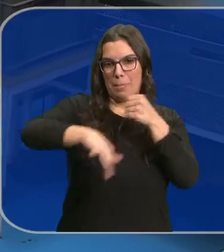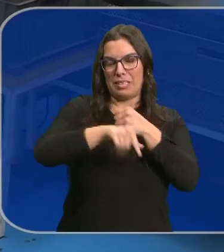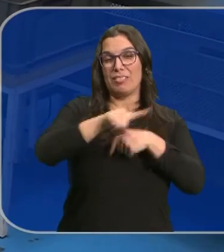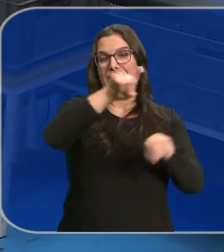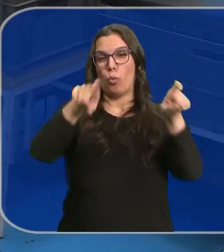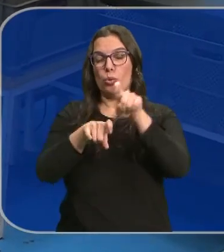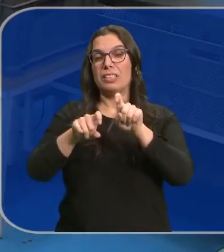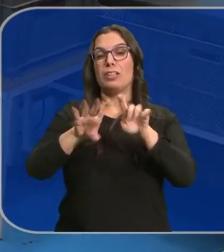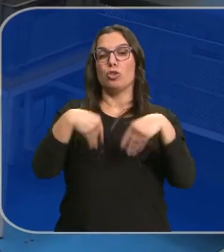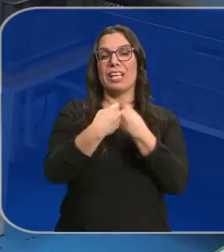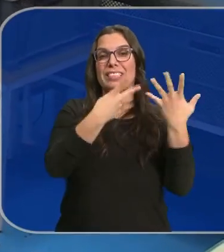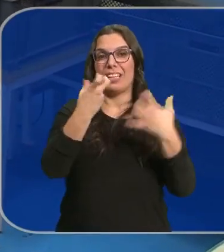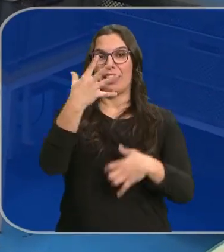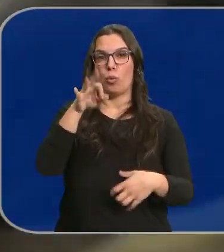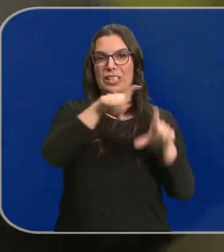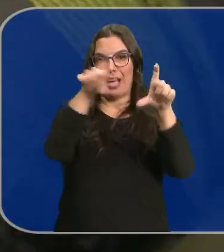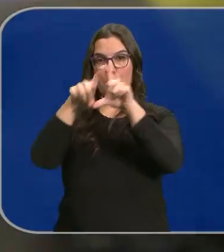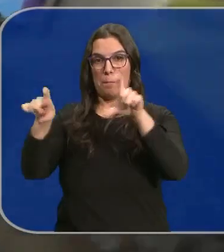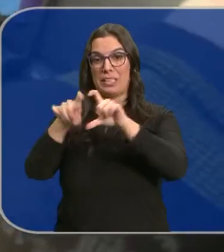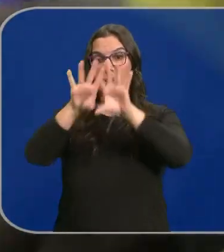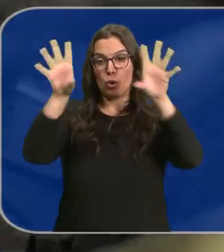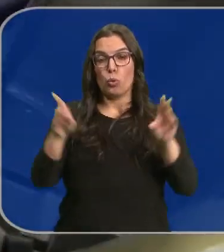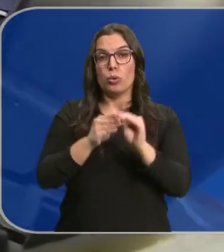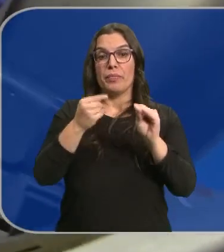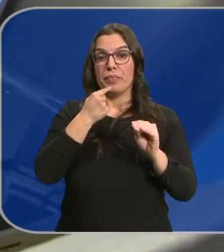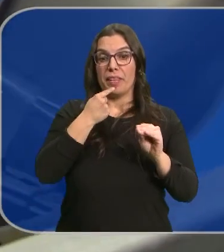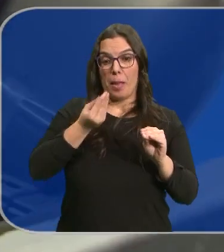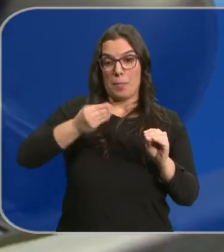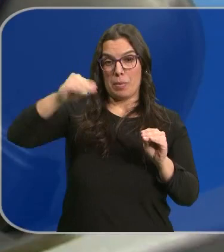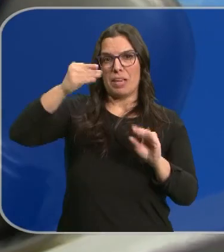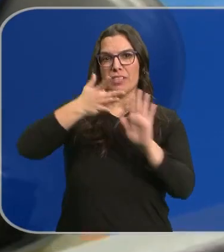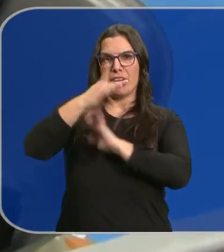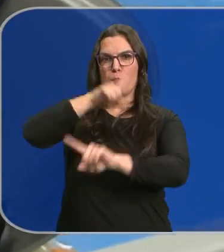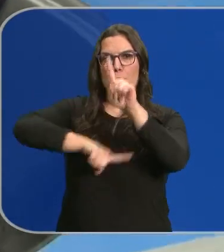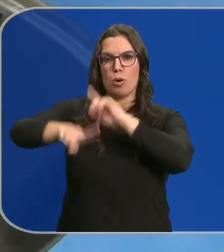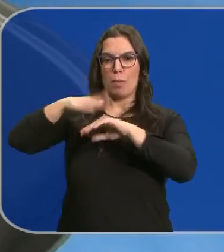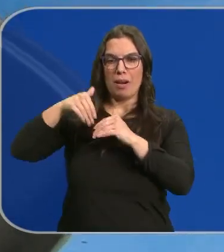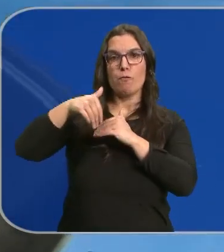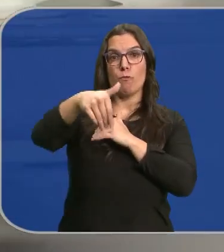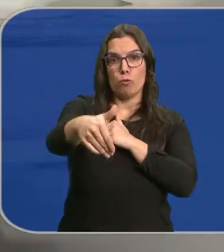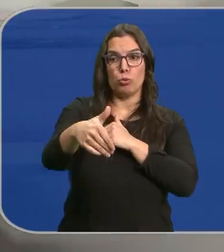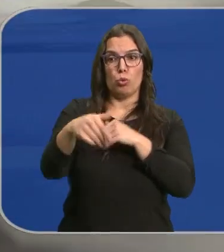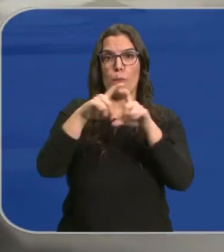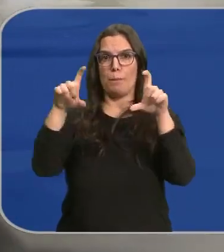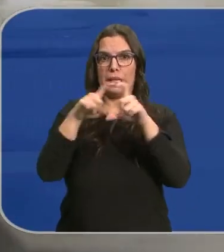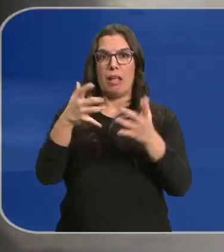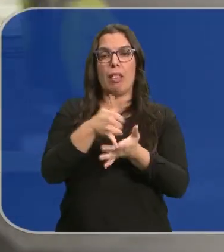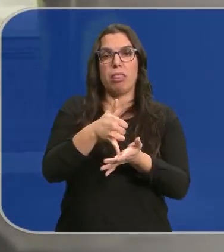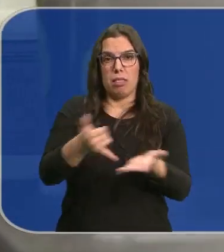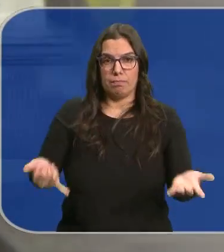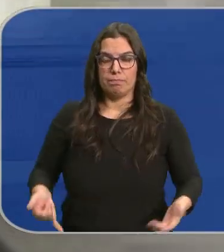entre 750 empresas que concluye que estos costes añadidos suponen un problema para el futuro de las compañías.